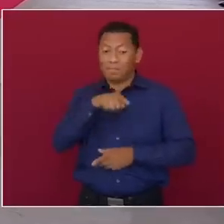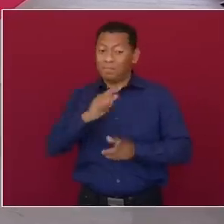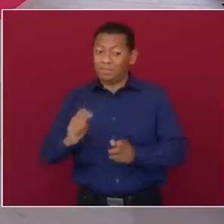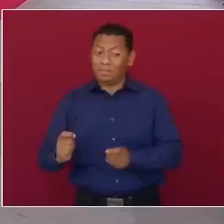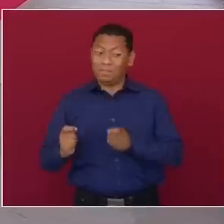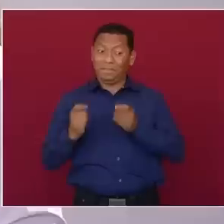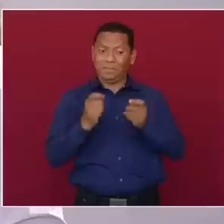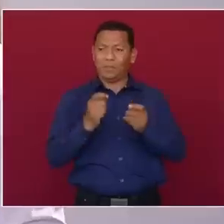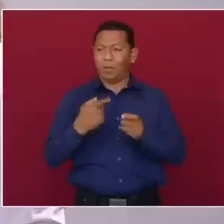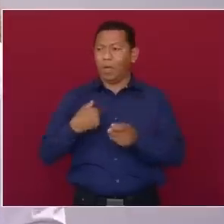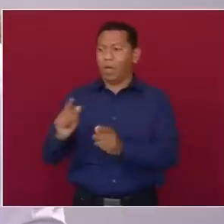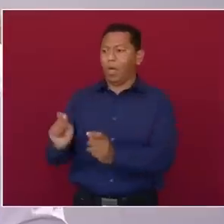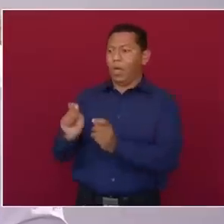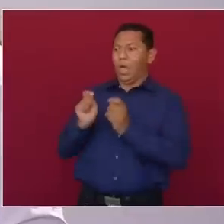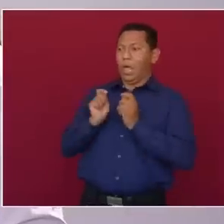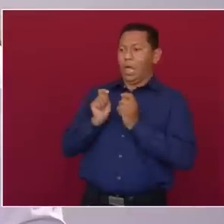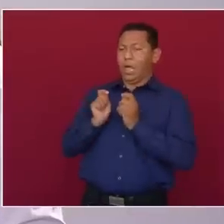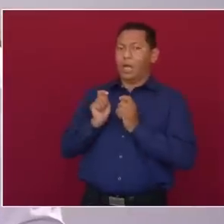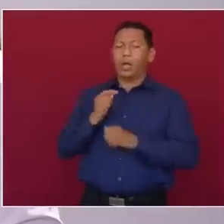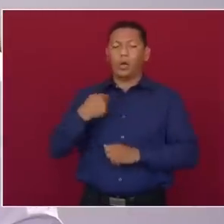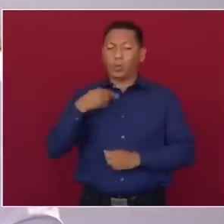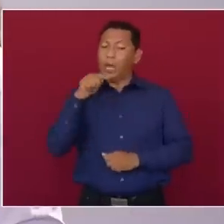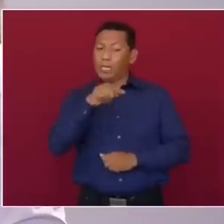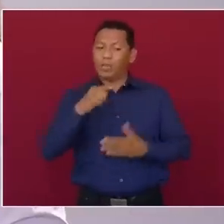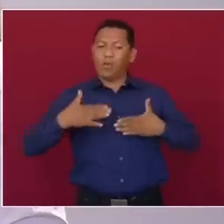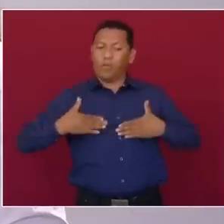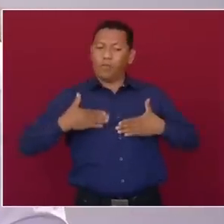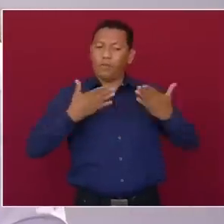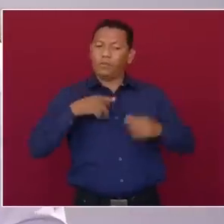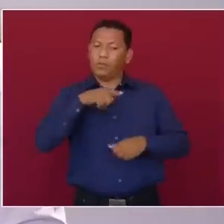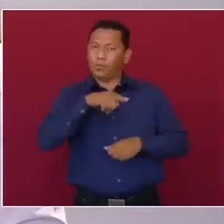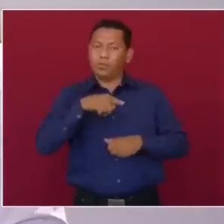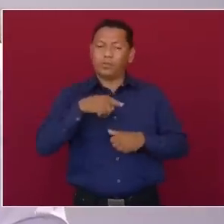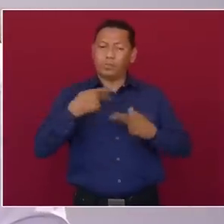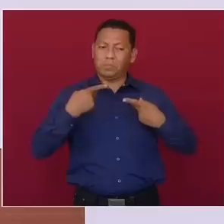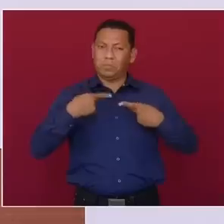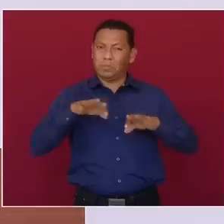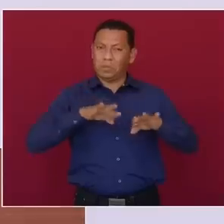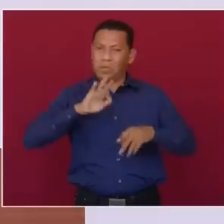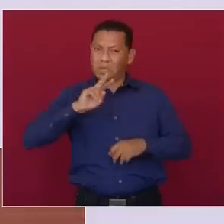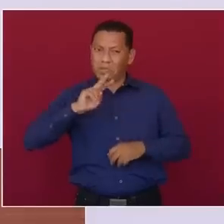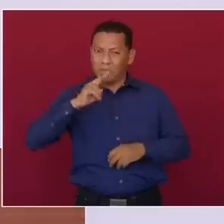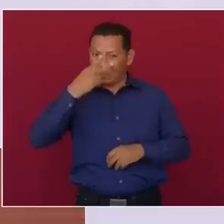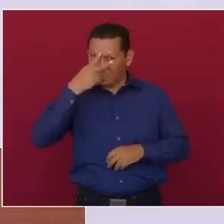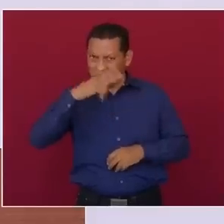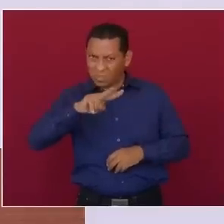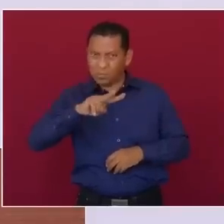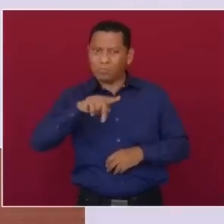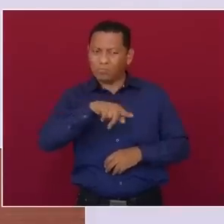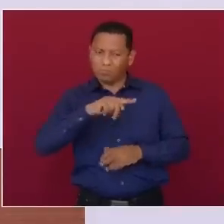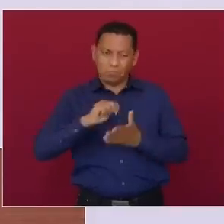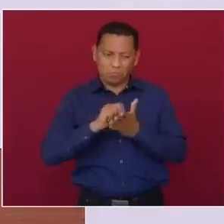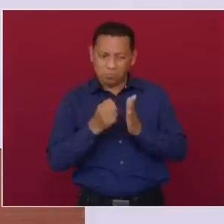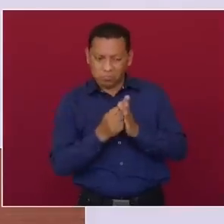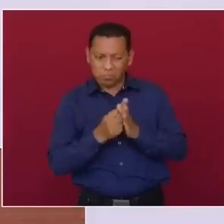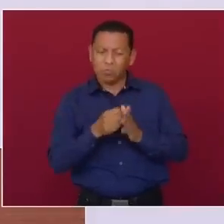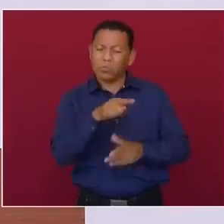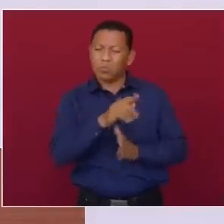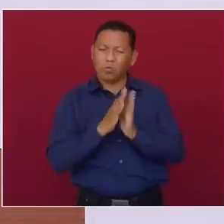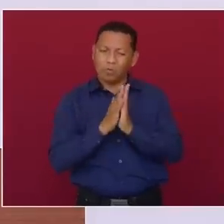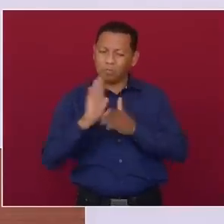proyecto y tengo la confianza en ti y en nuestros técnicos mexicanos para poder cumplir con este compromiso al pueblo de